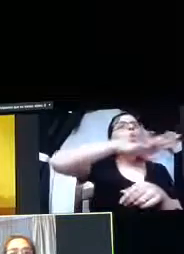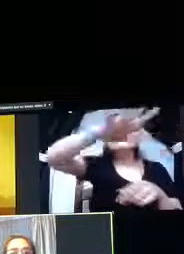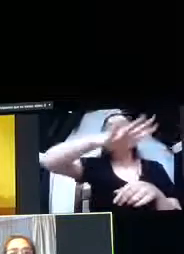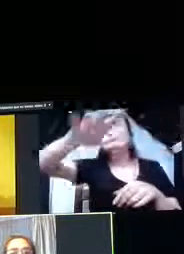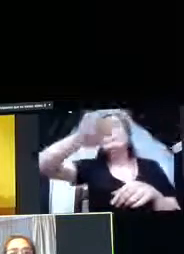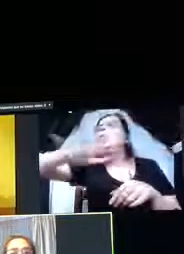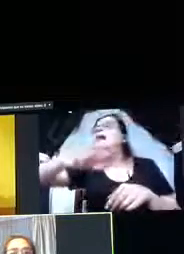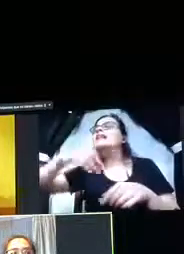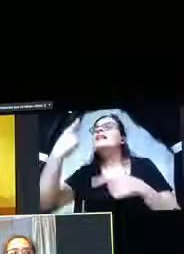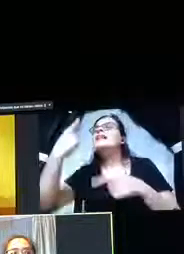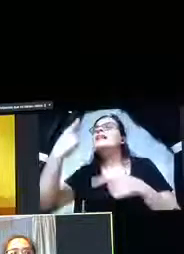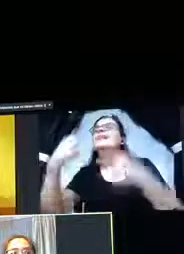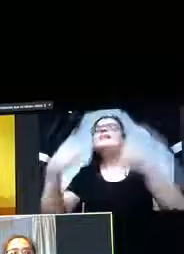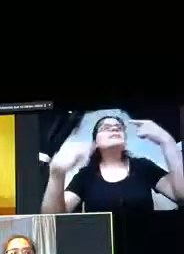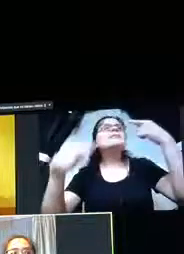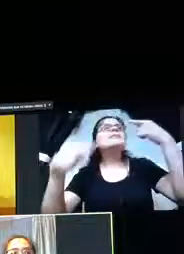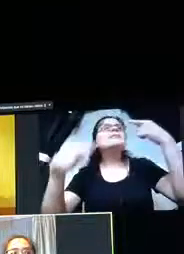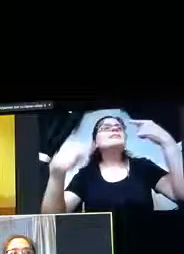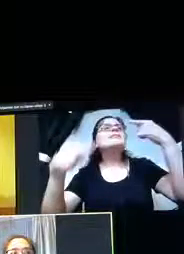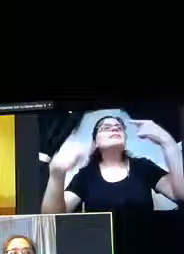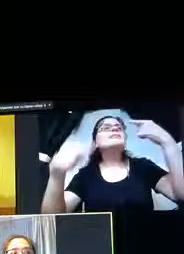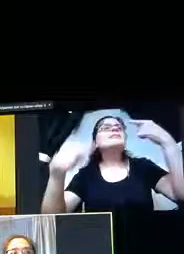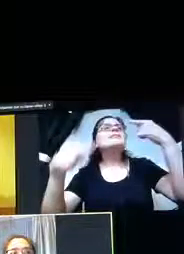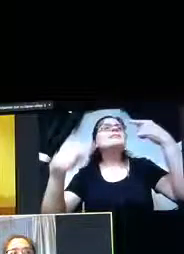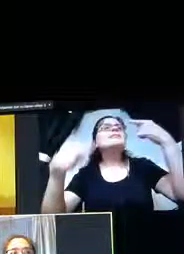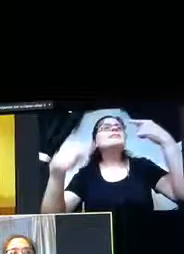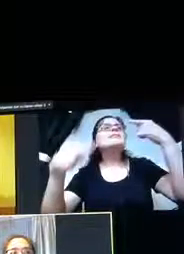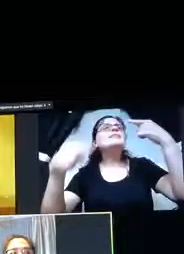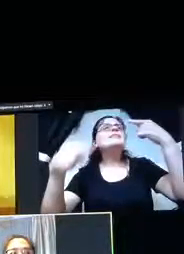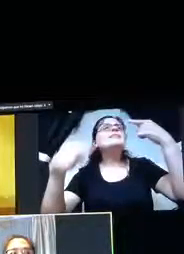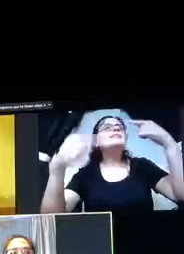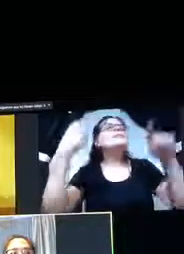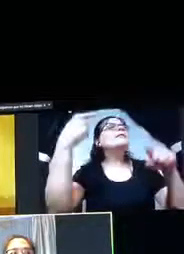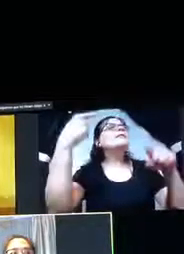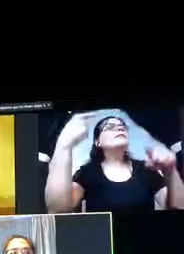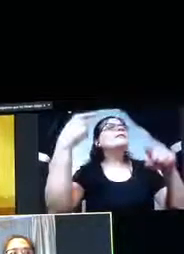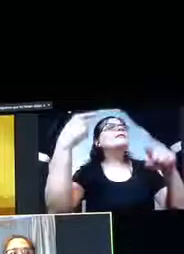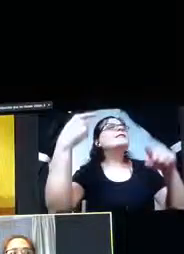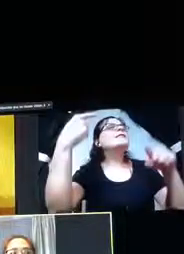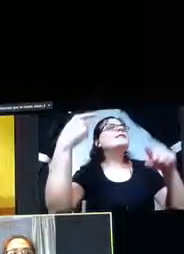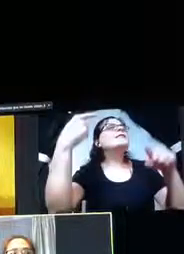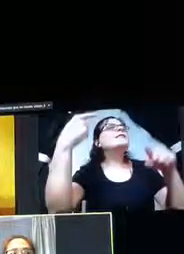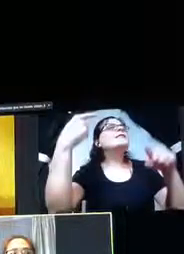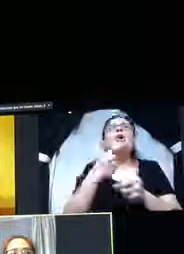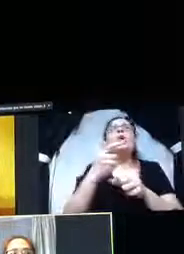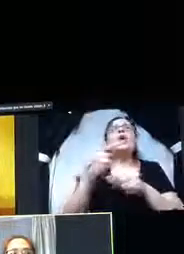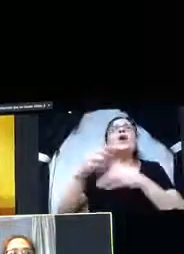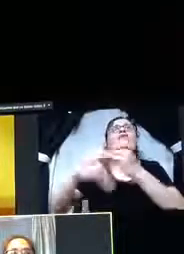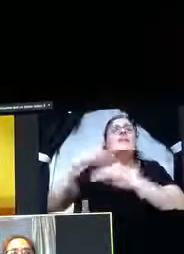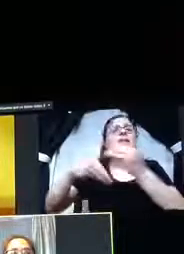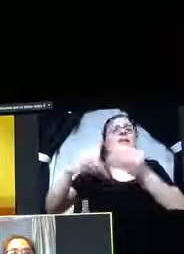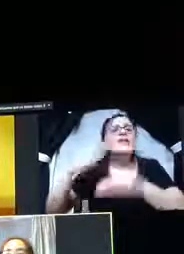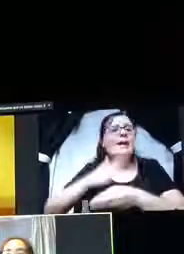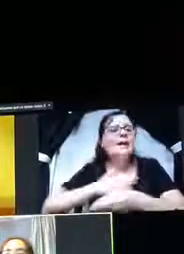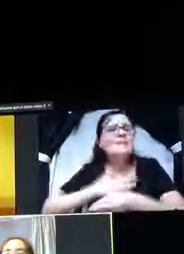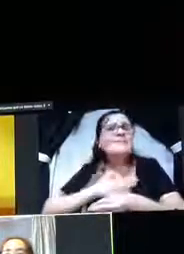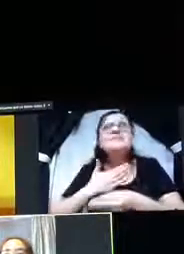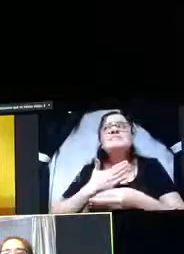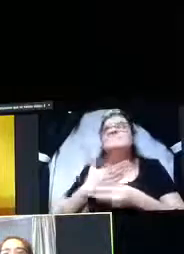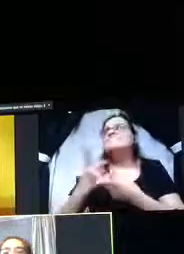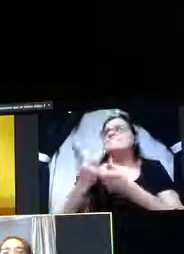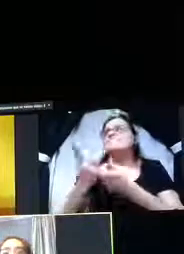alcance de descubrir qué hay para mejorar la calidad de vida, ¿no?, de mi paciente,